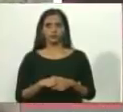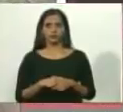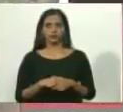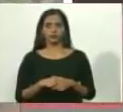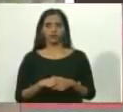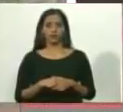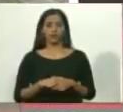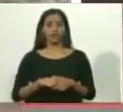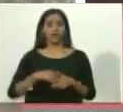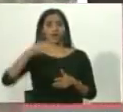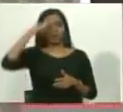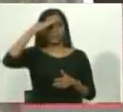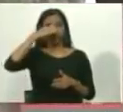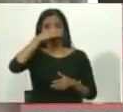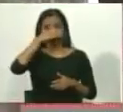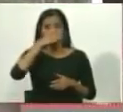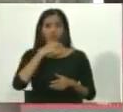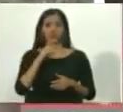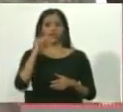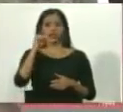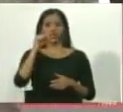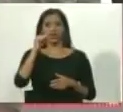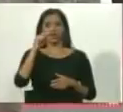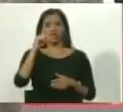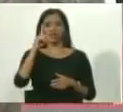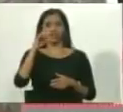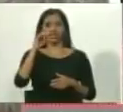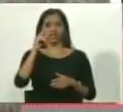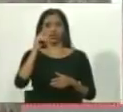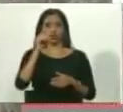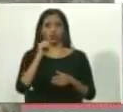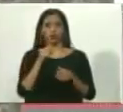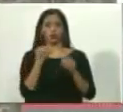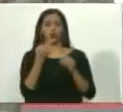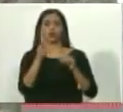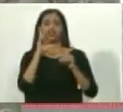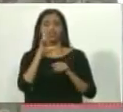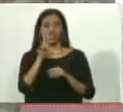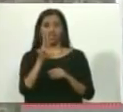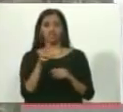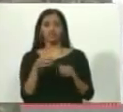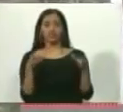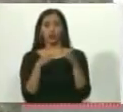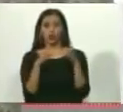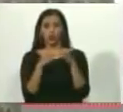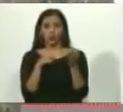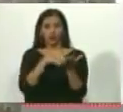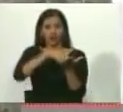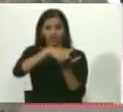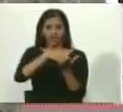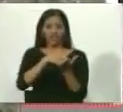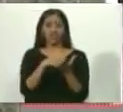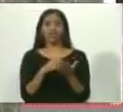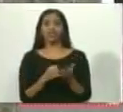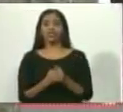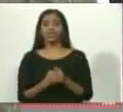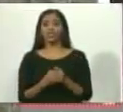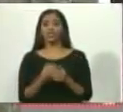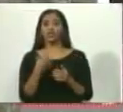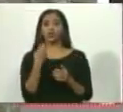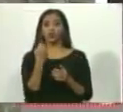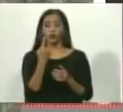Paramilitar alias Nandito, número 3 de los rastrojos y mano derecha de Neco Clean, número 1 de los rastrojos.